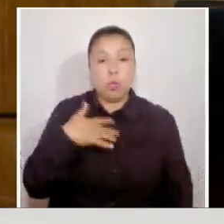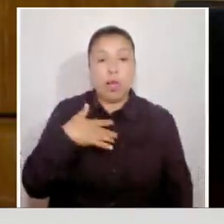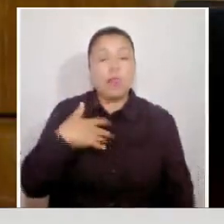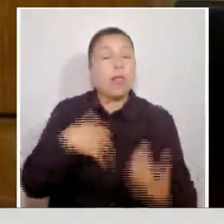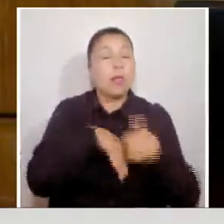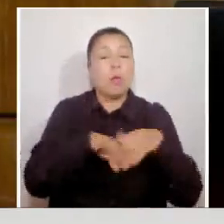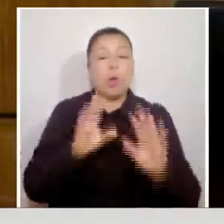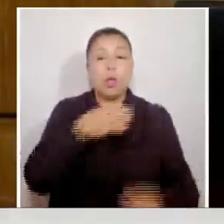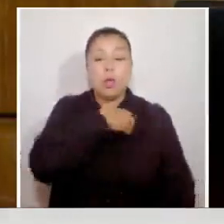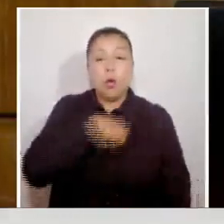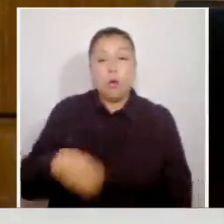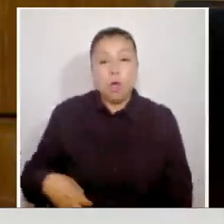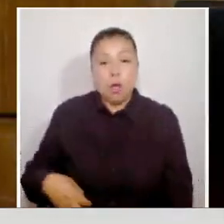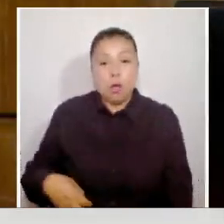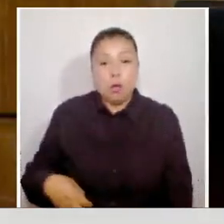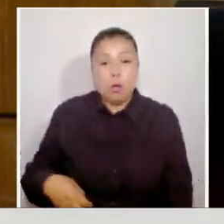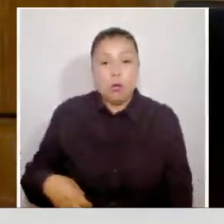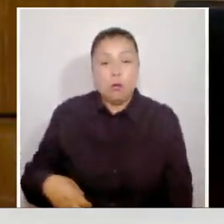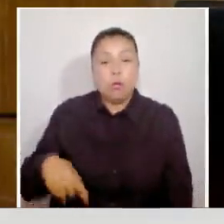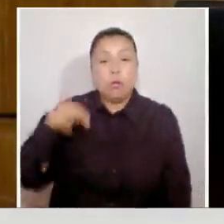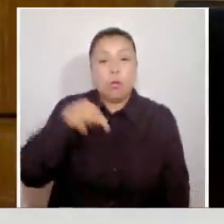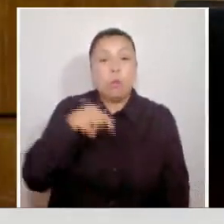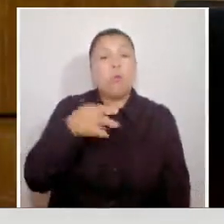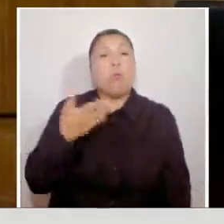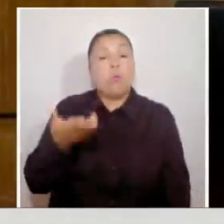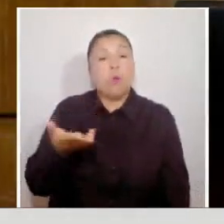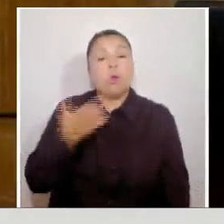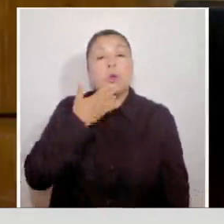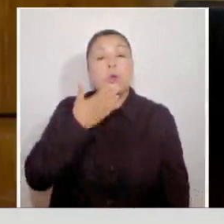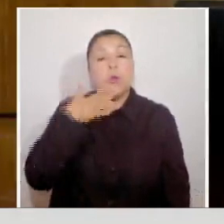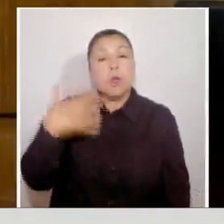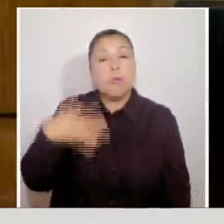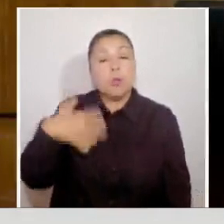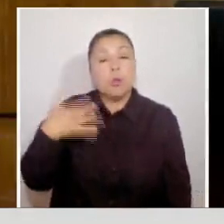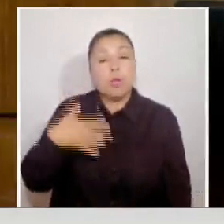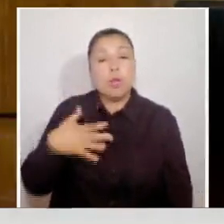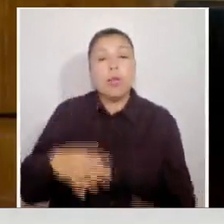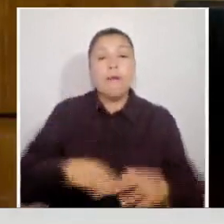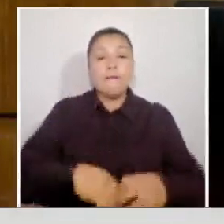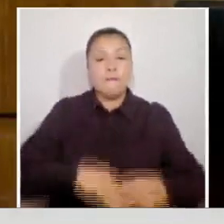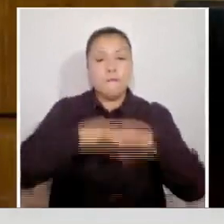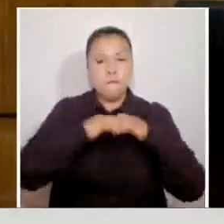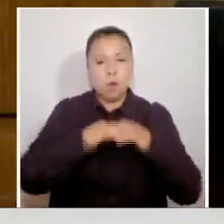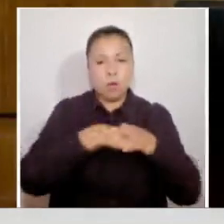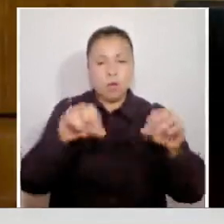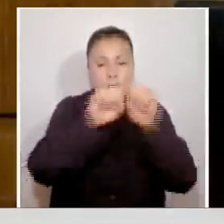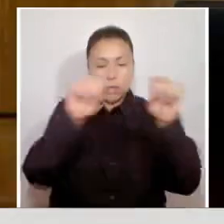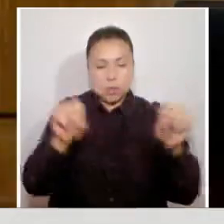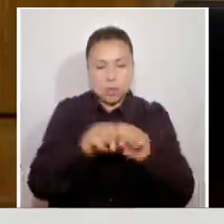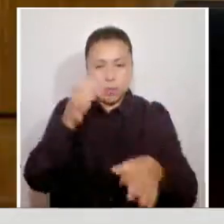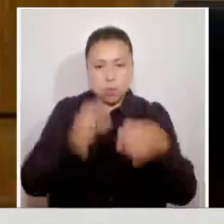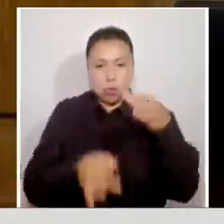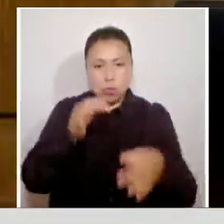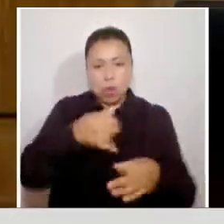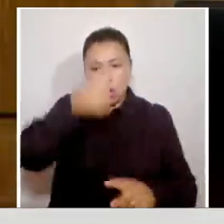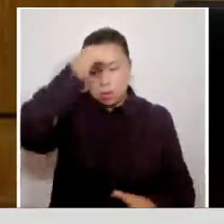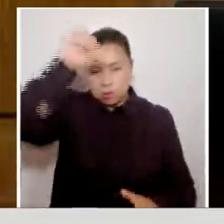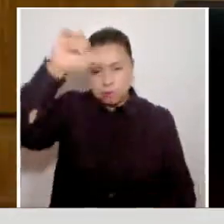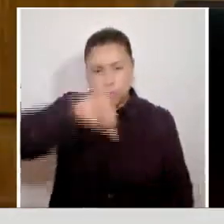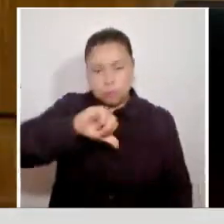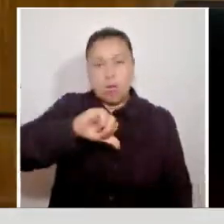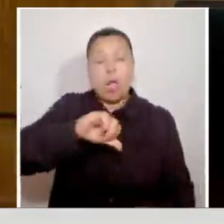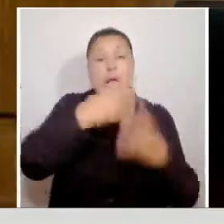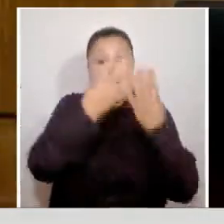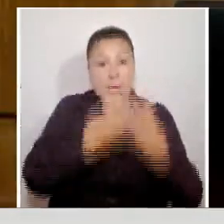gobierno es es por esto también que es muy importante fortalecer nuestro sistema judicial y penitenciario para